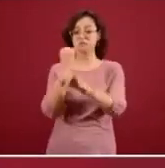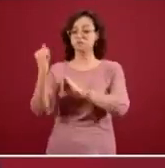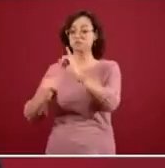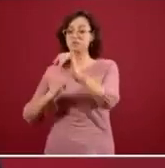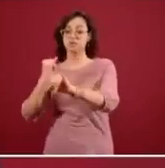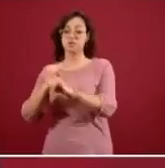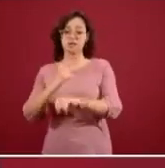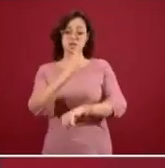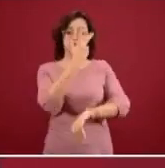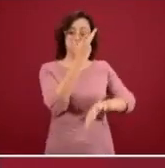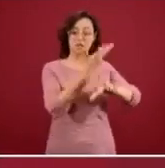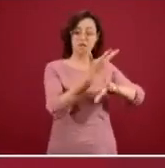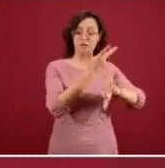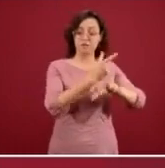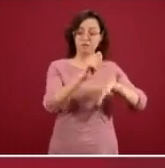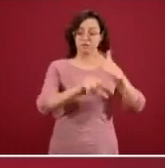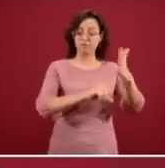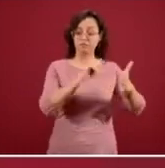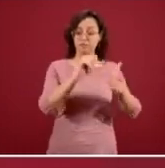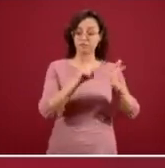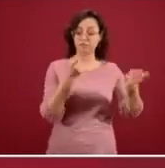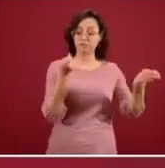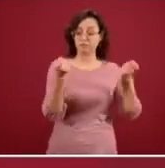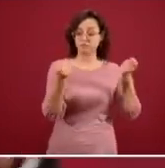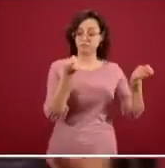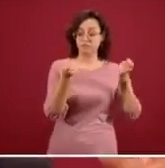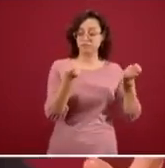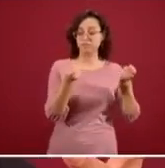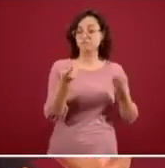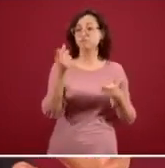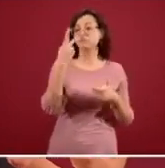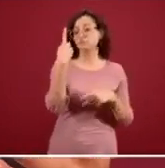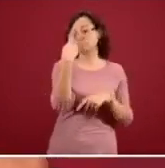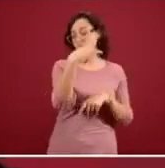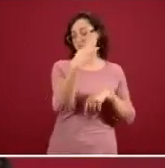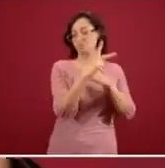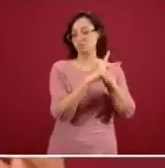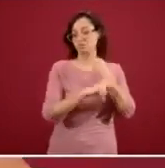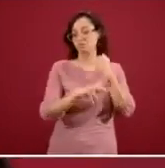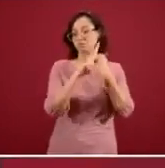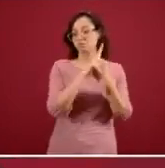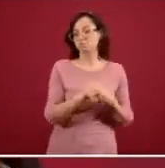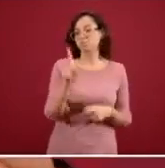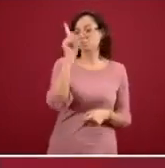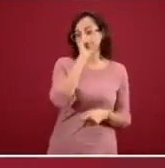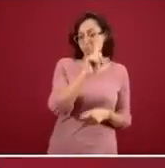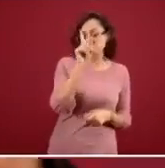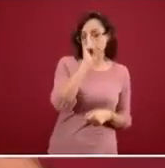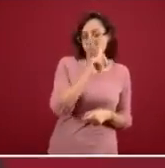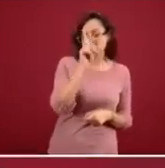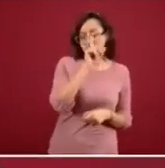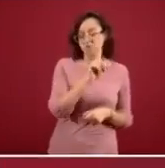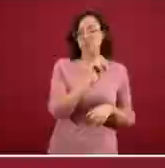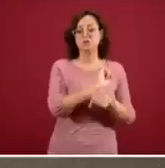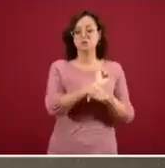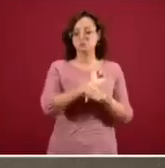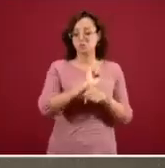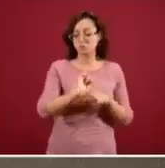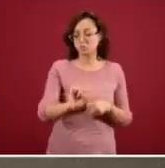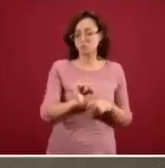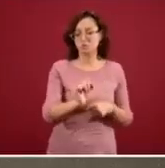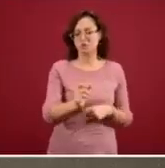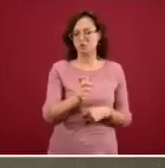Estados Unidos, los Centros de Control de Enfermedades, que la ha recomendado para su país. Una recomendación, yo diría, suave, no es una